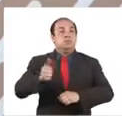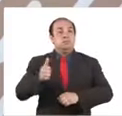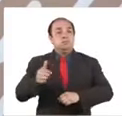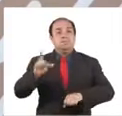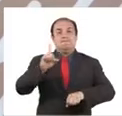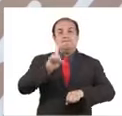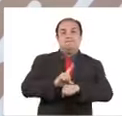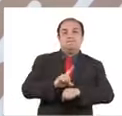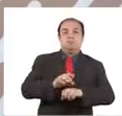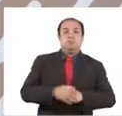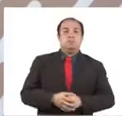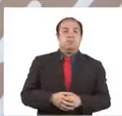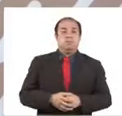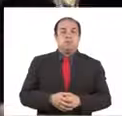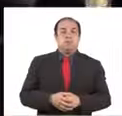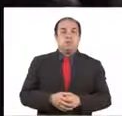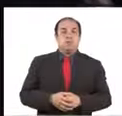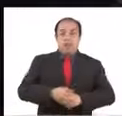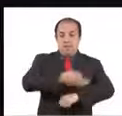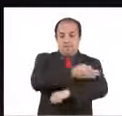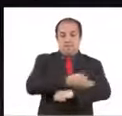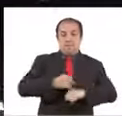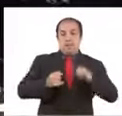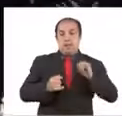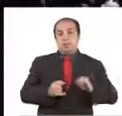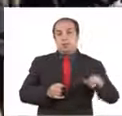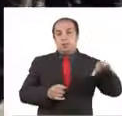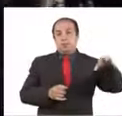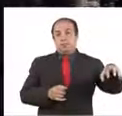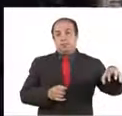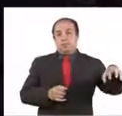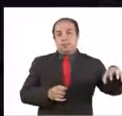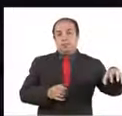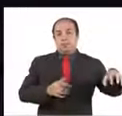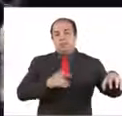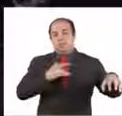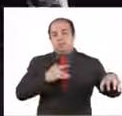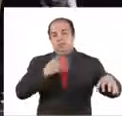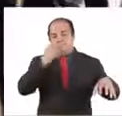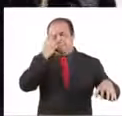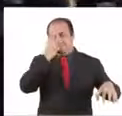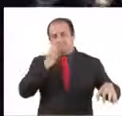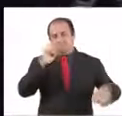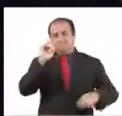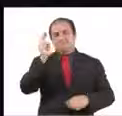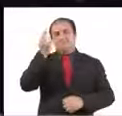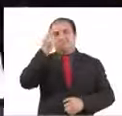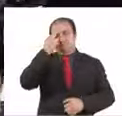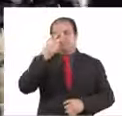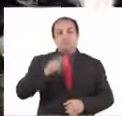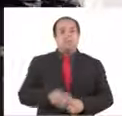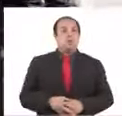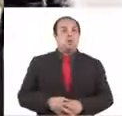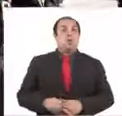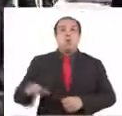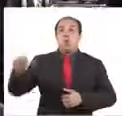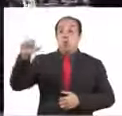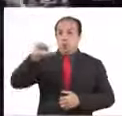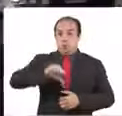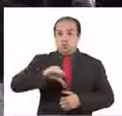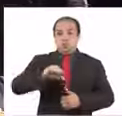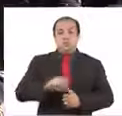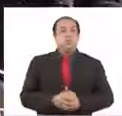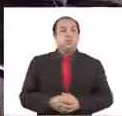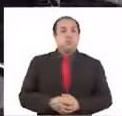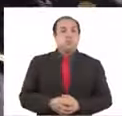en los que tener lejos a nuestros seres queridos nos llenaba de melancolía. Pero hoy